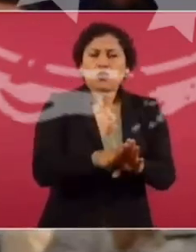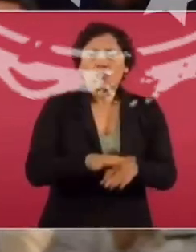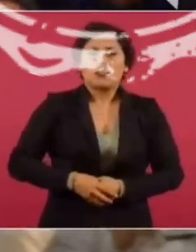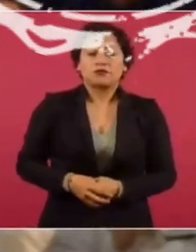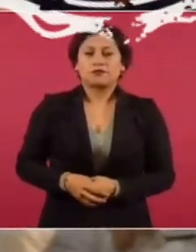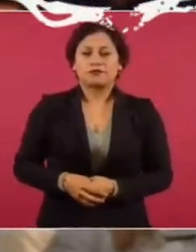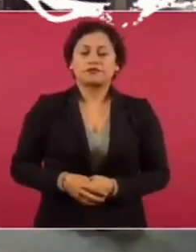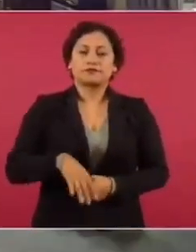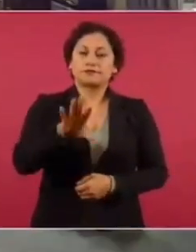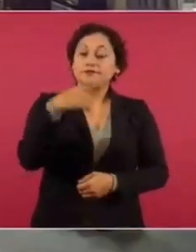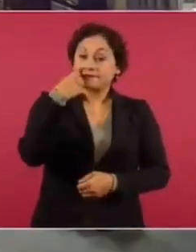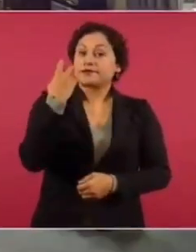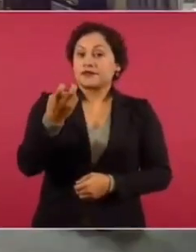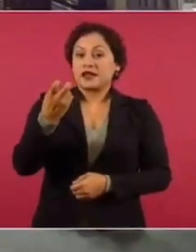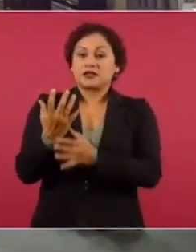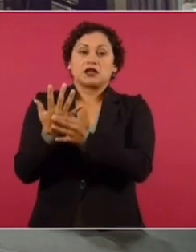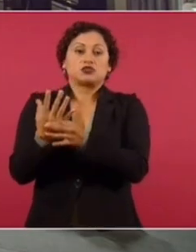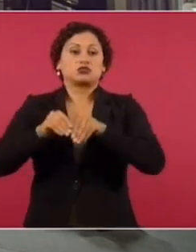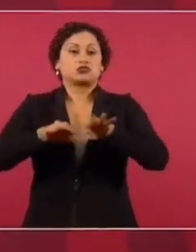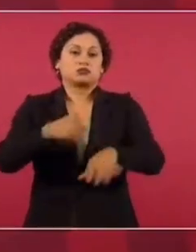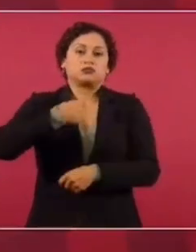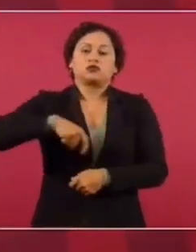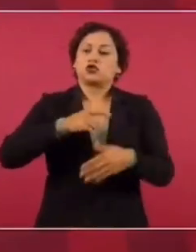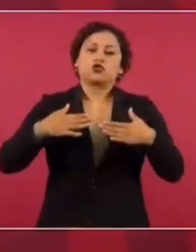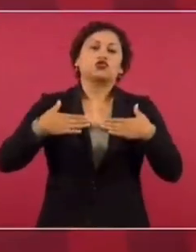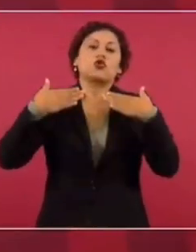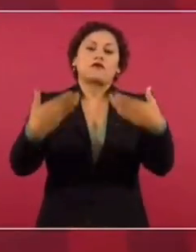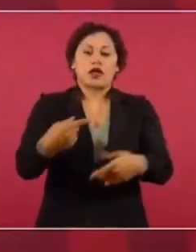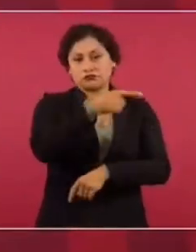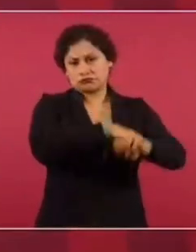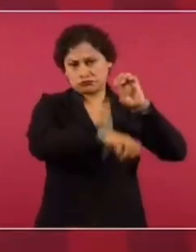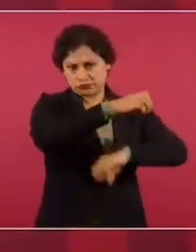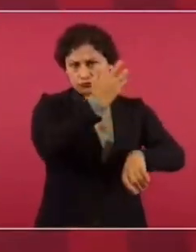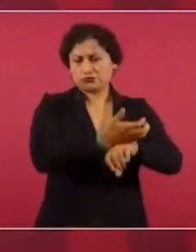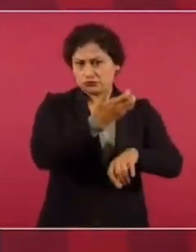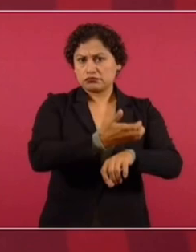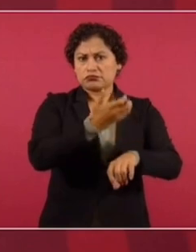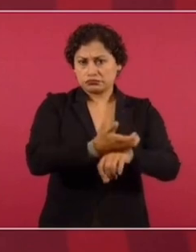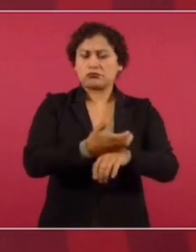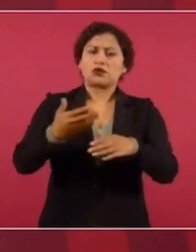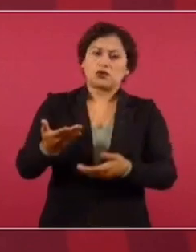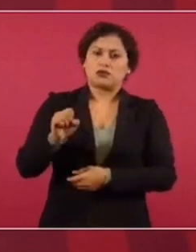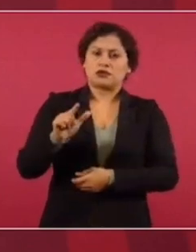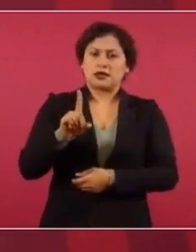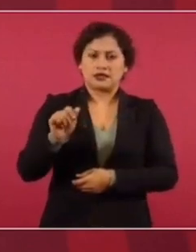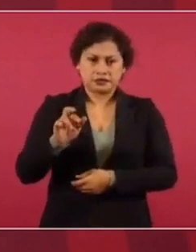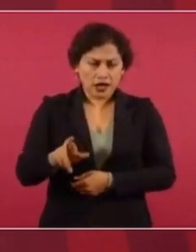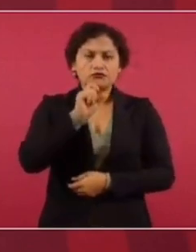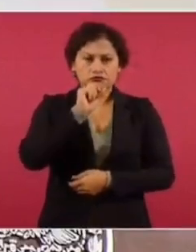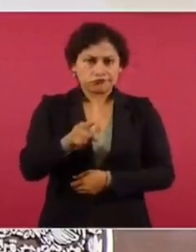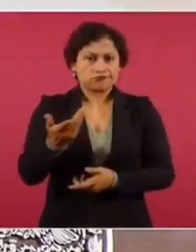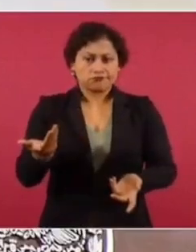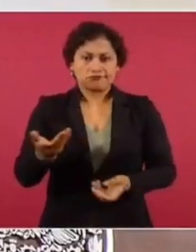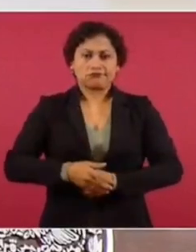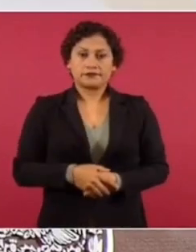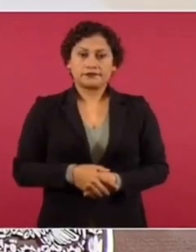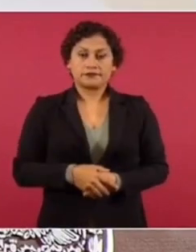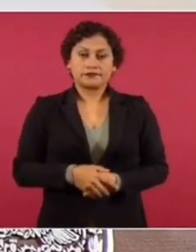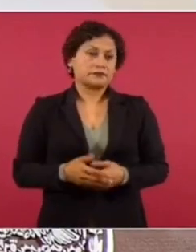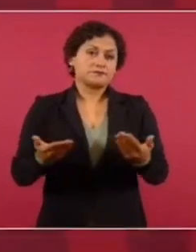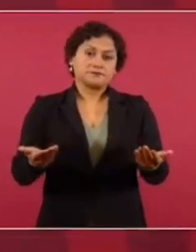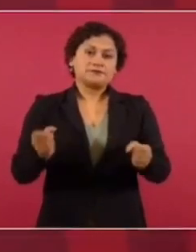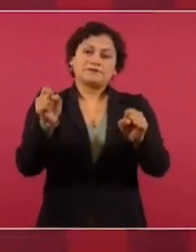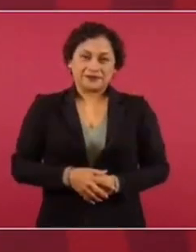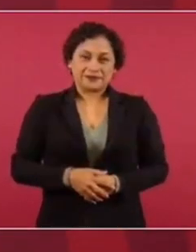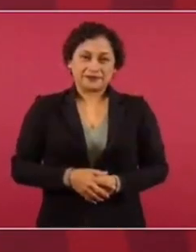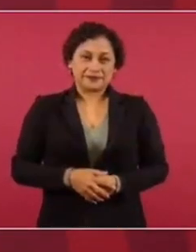Pues es una declaración. Nosotros tenemos confianza en el embajador de Estados Unidos, Ken Salazar, y es parte